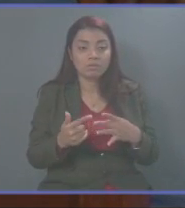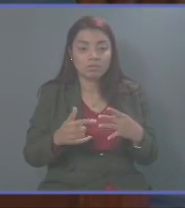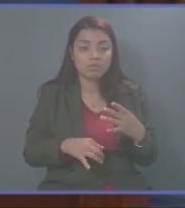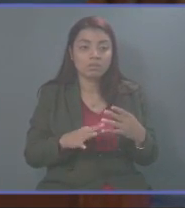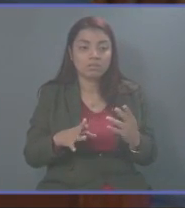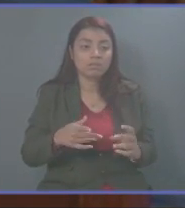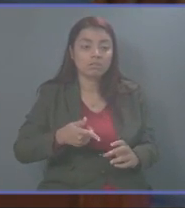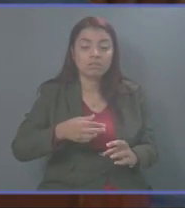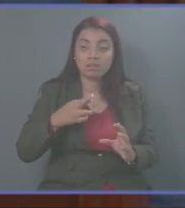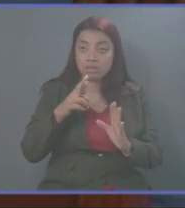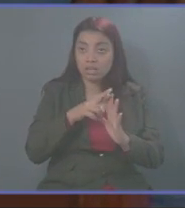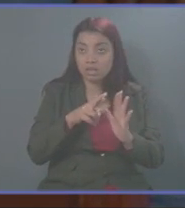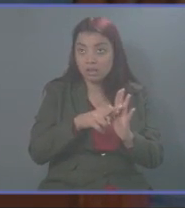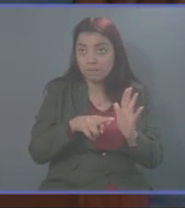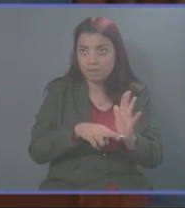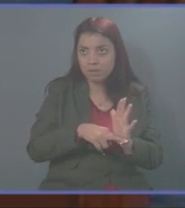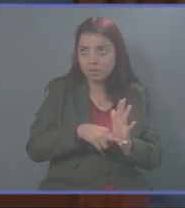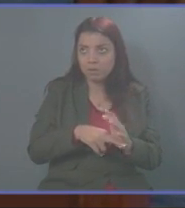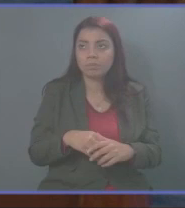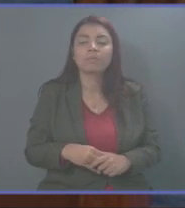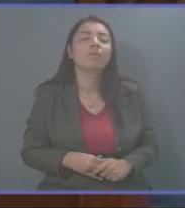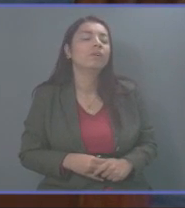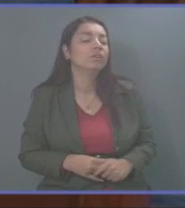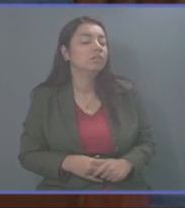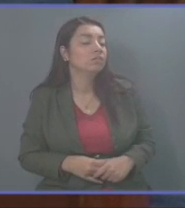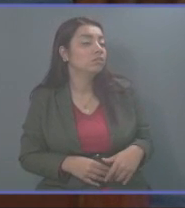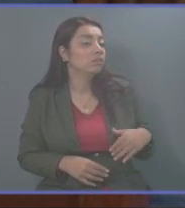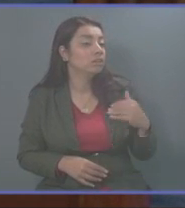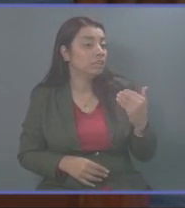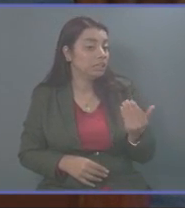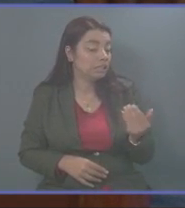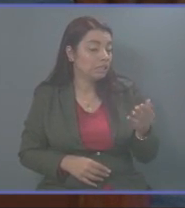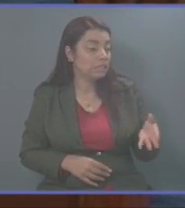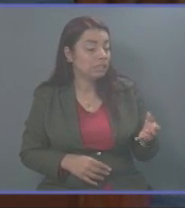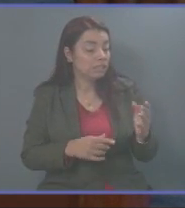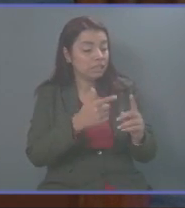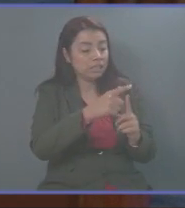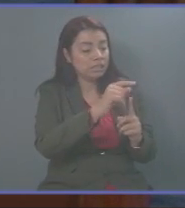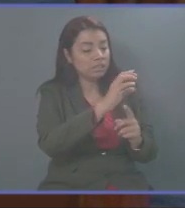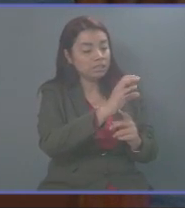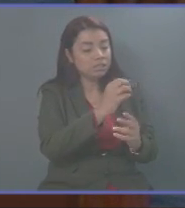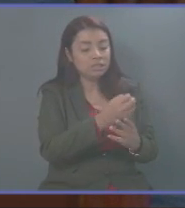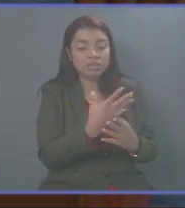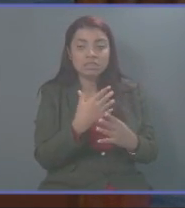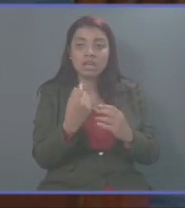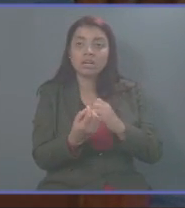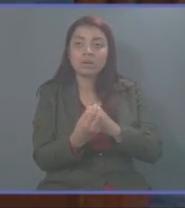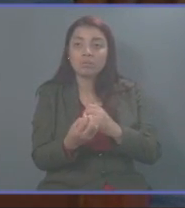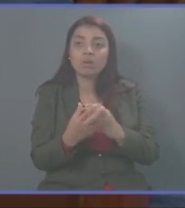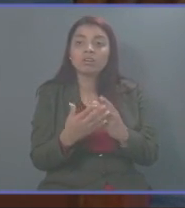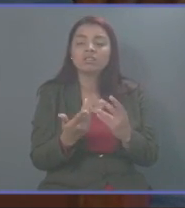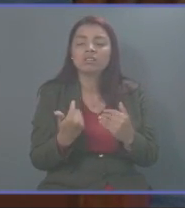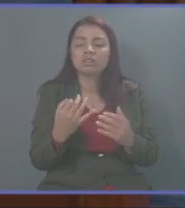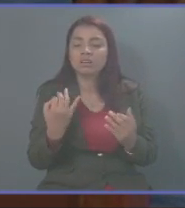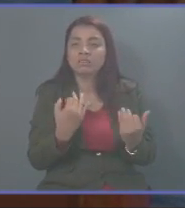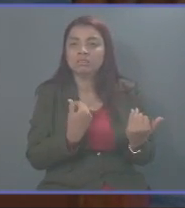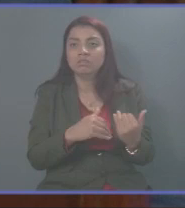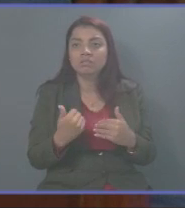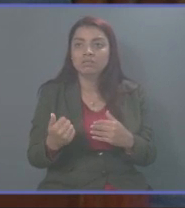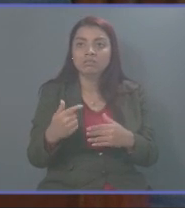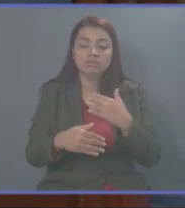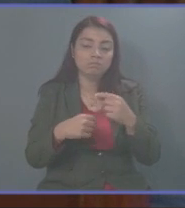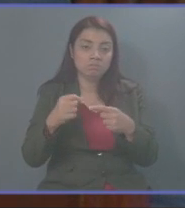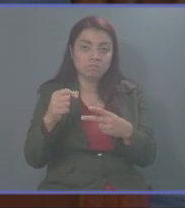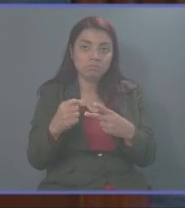reglamento. El reporte a que se refiere literal C tendrá como finalidad el monitoreo de las actividades autorizadas y